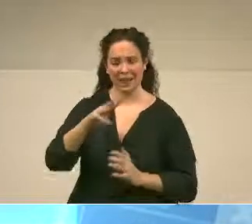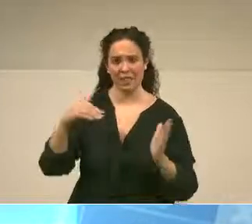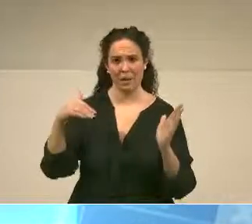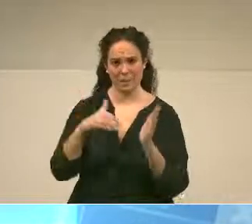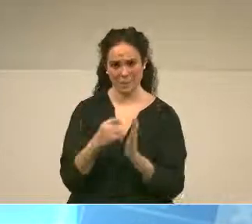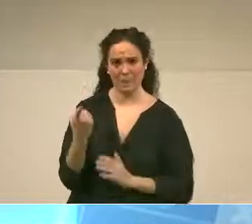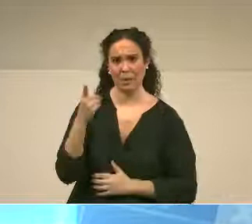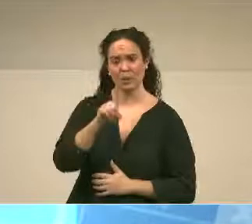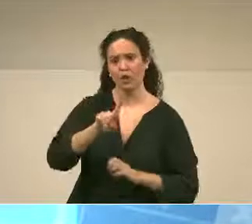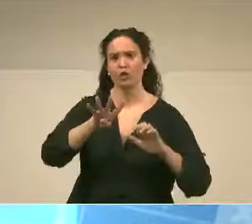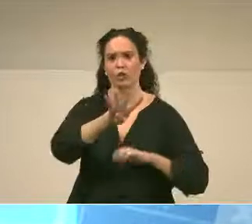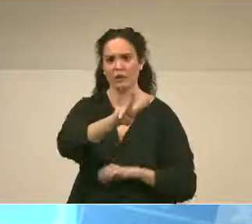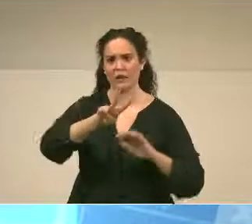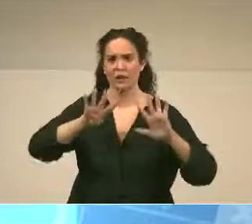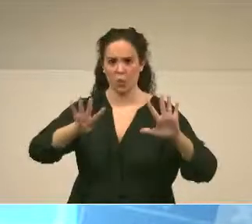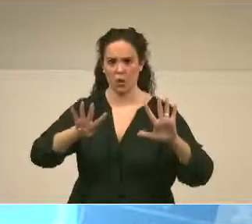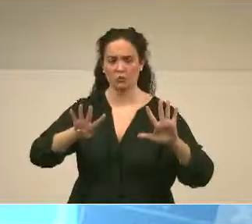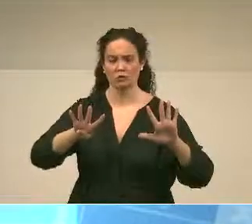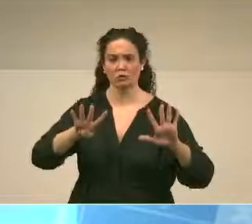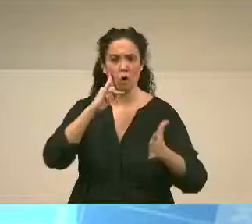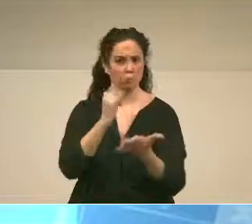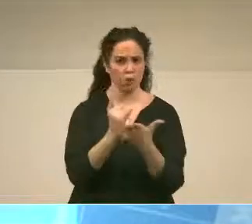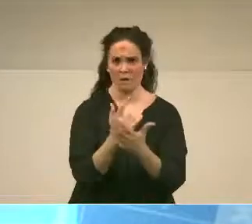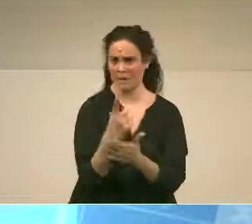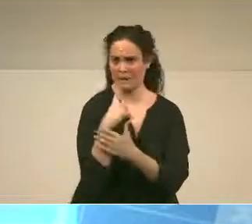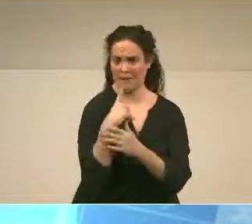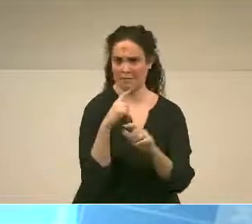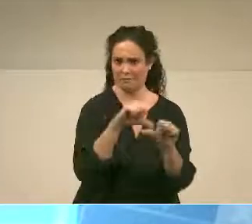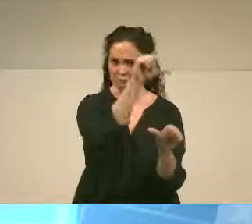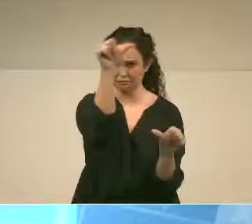13.184 froga diagnostiko egin ziren atzo, eta horietatik